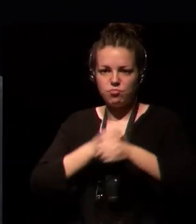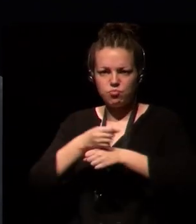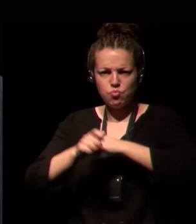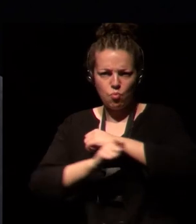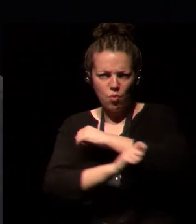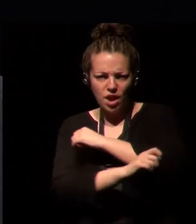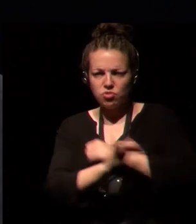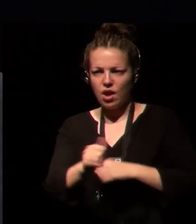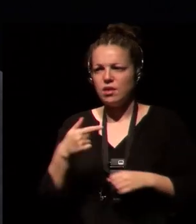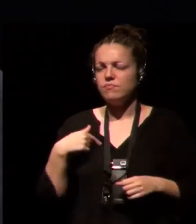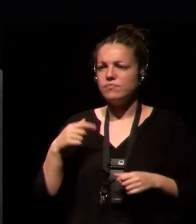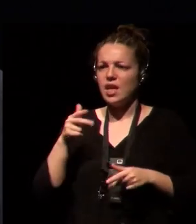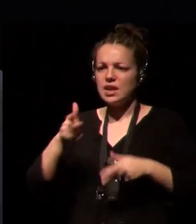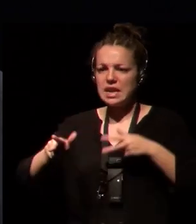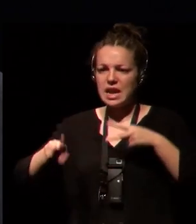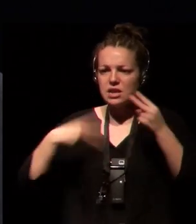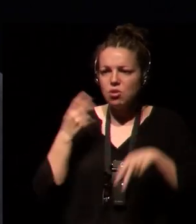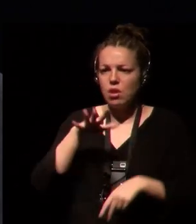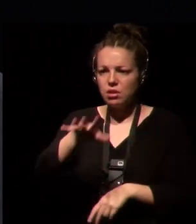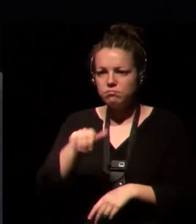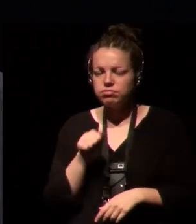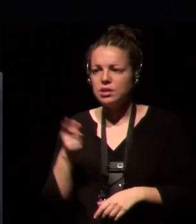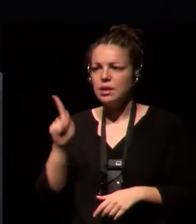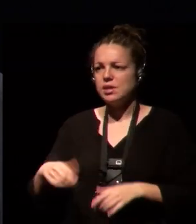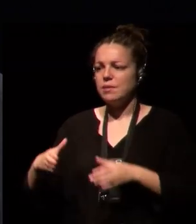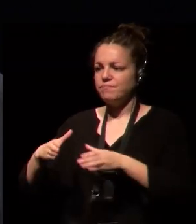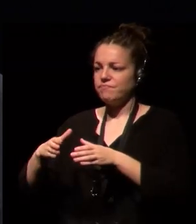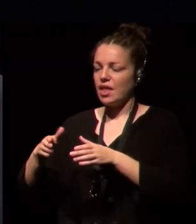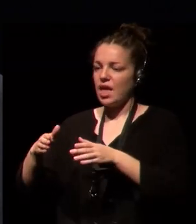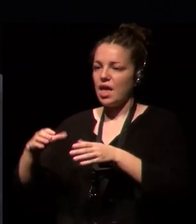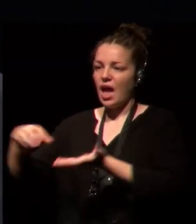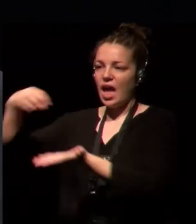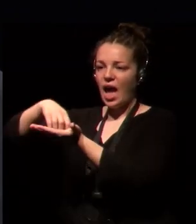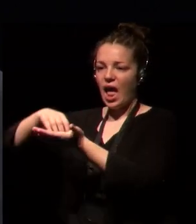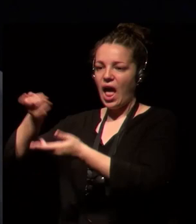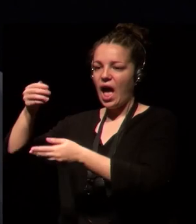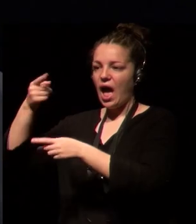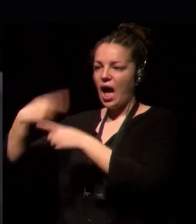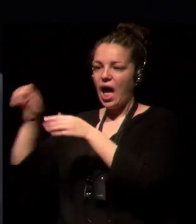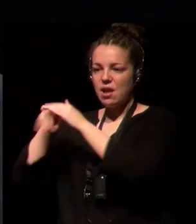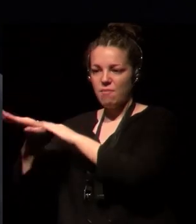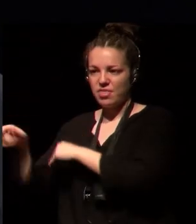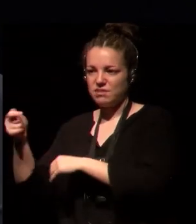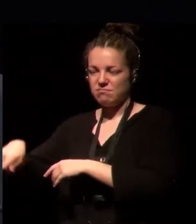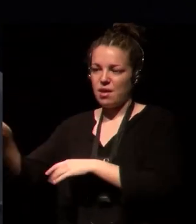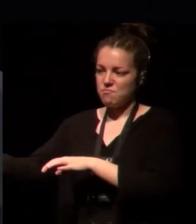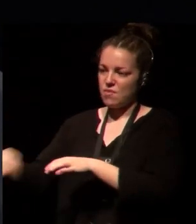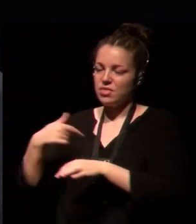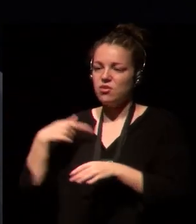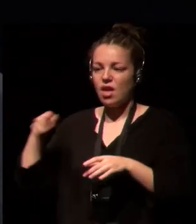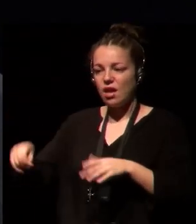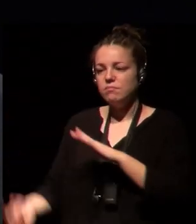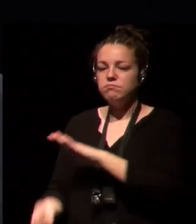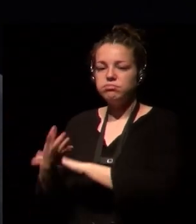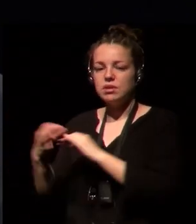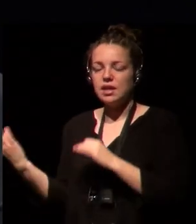created a trial, a live-in show, where you came to live in the hotel lo que hace to eat with el seafarers. Participante you slept. Es vivir en